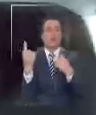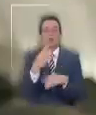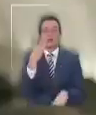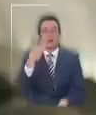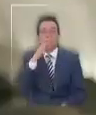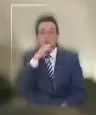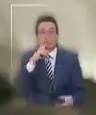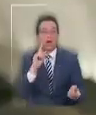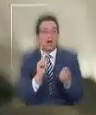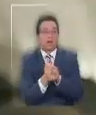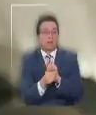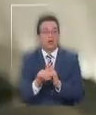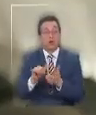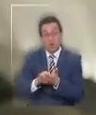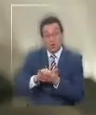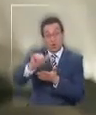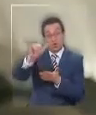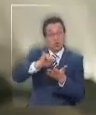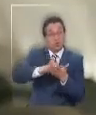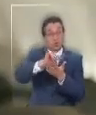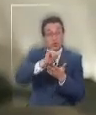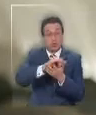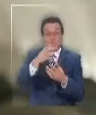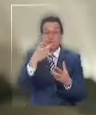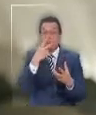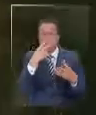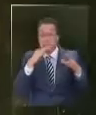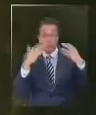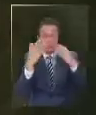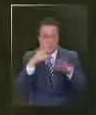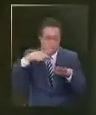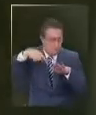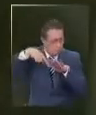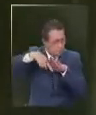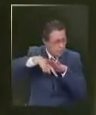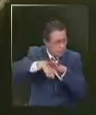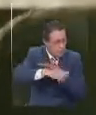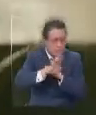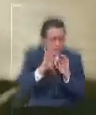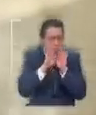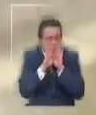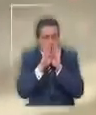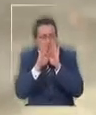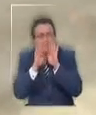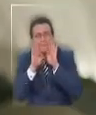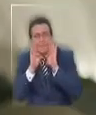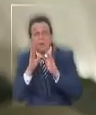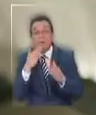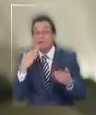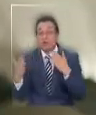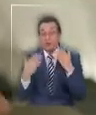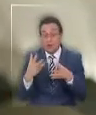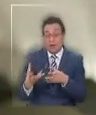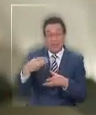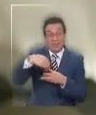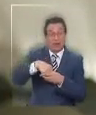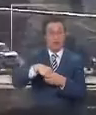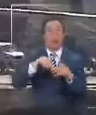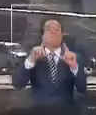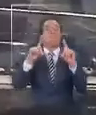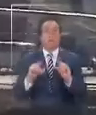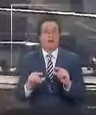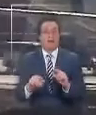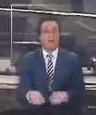3 minutos. Las aeronaves están llevando un proceso de desinfección profunda, de tal manera que las probabilidades de contagio en la aeronave son muy